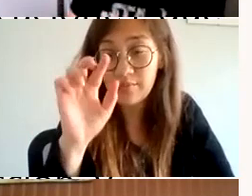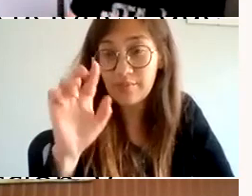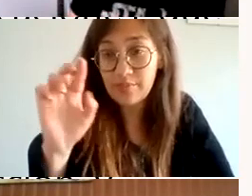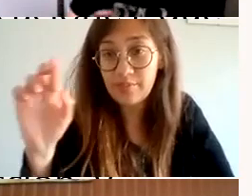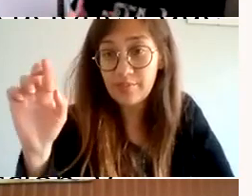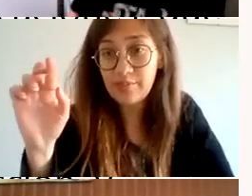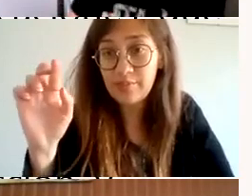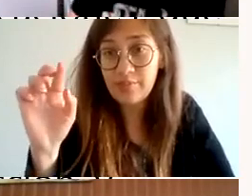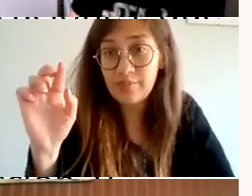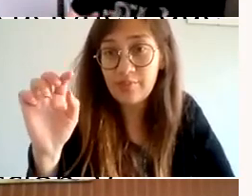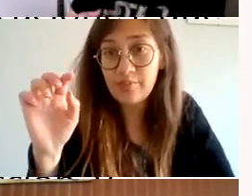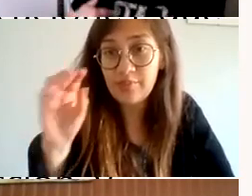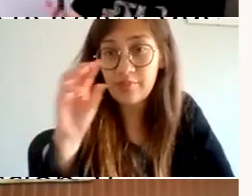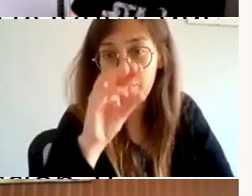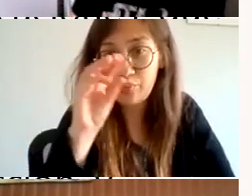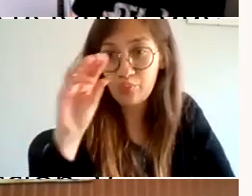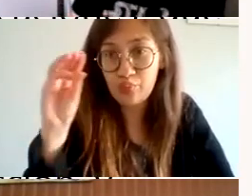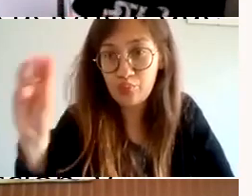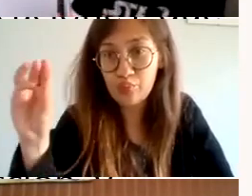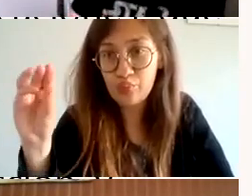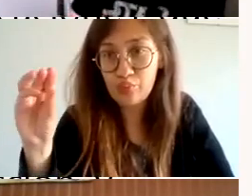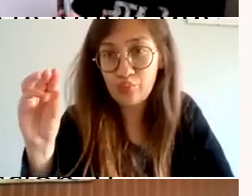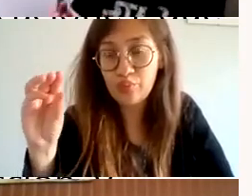institucional de una página web que te permita dar